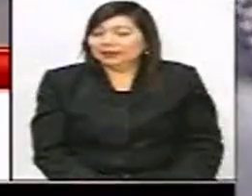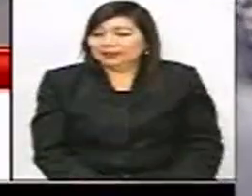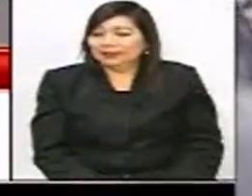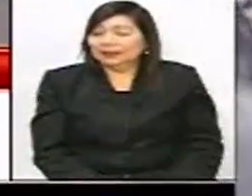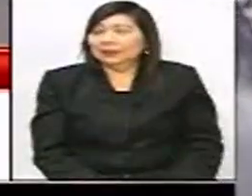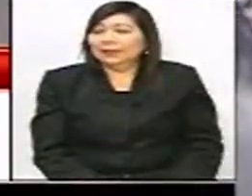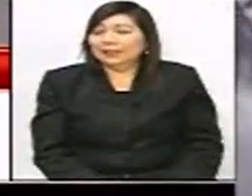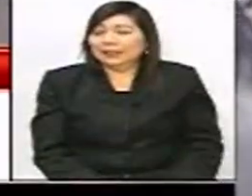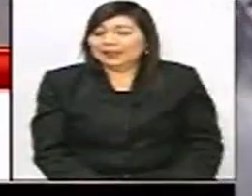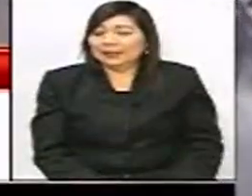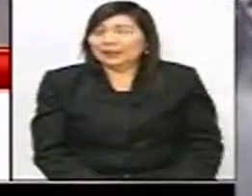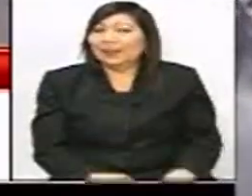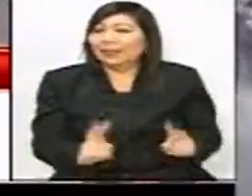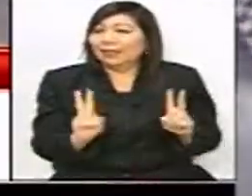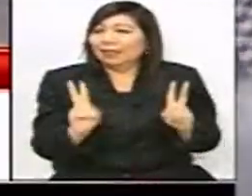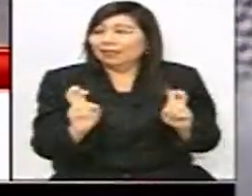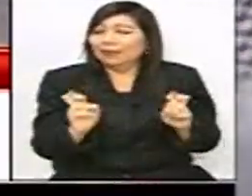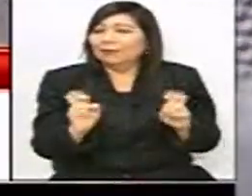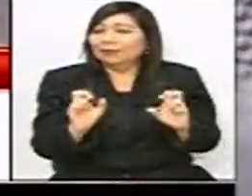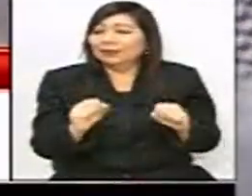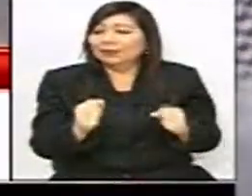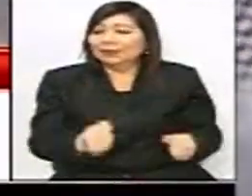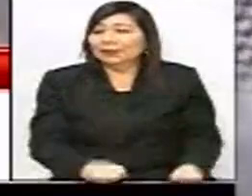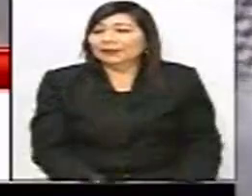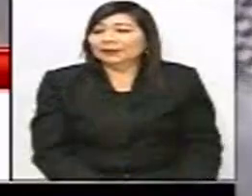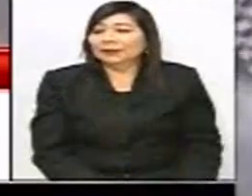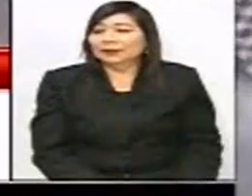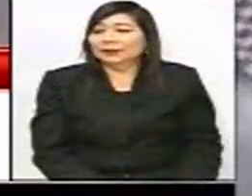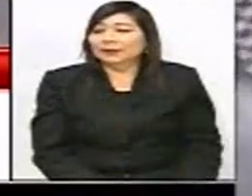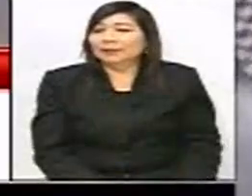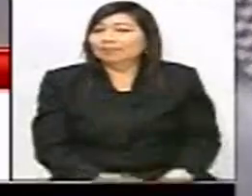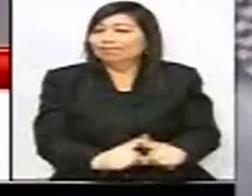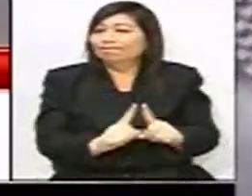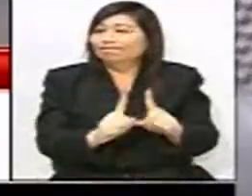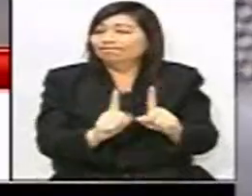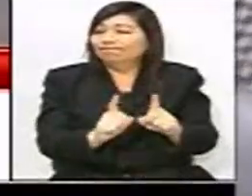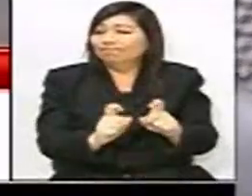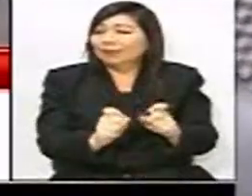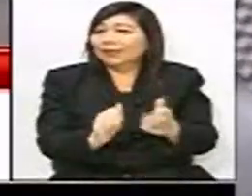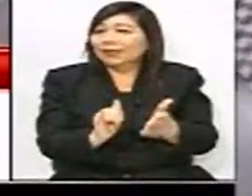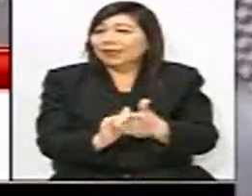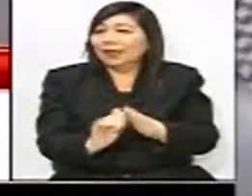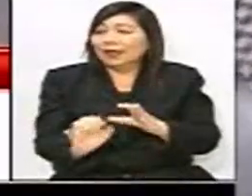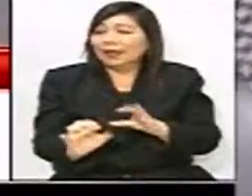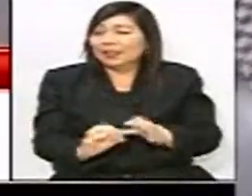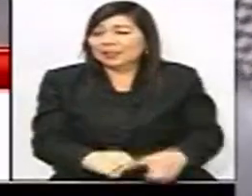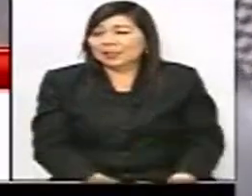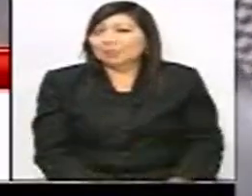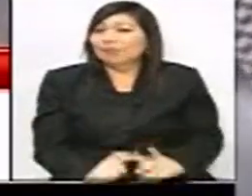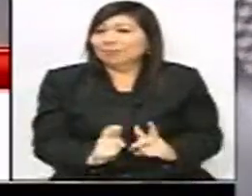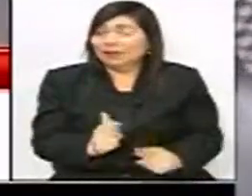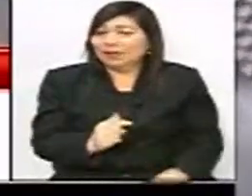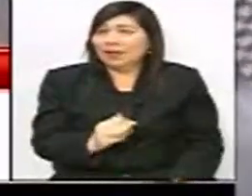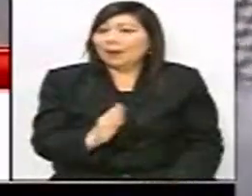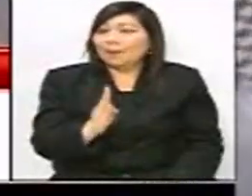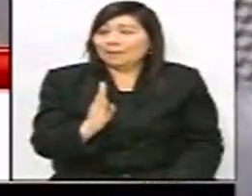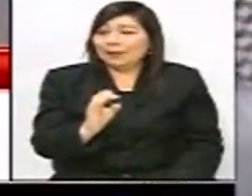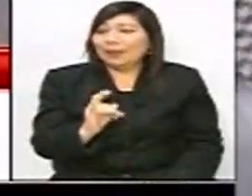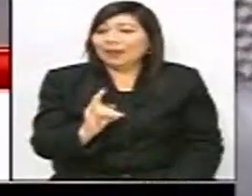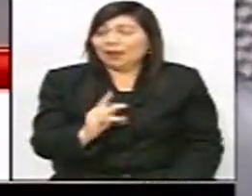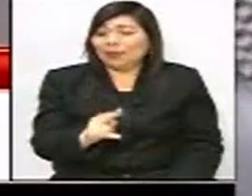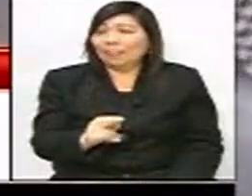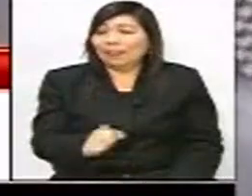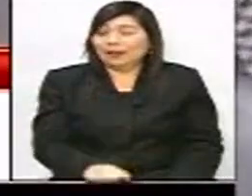final el tema de fondo sigue. Yo creo que las preguntas que ha hecho el congresista Belaúnde son